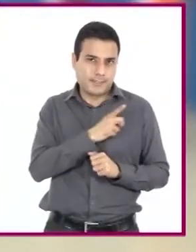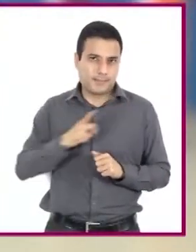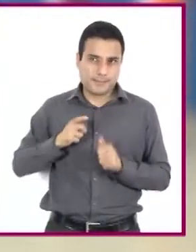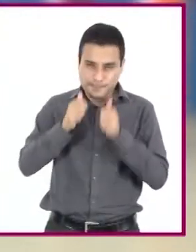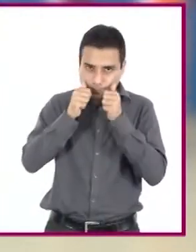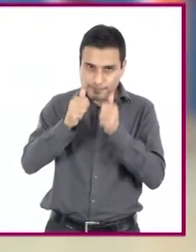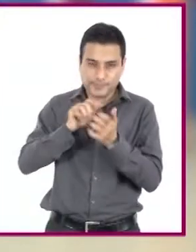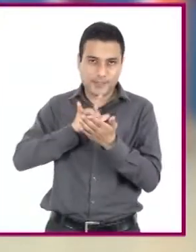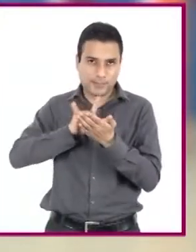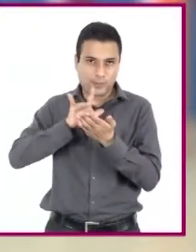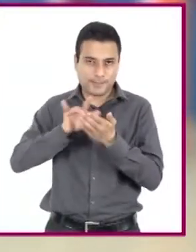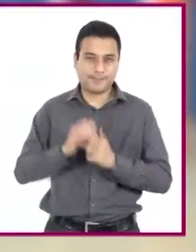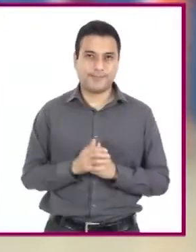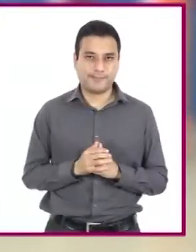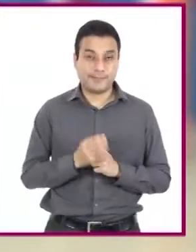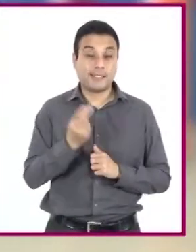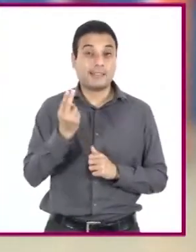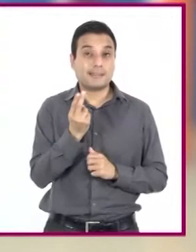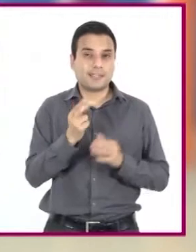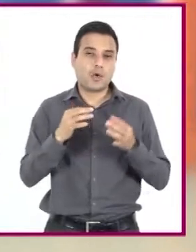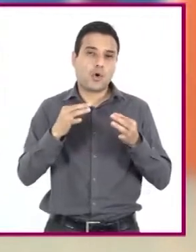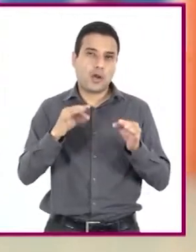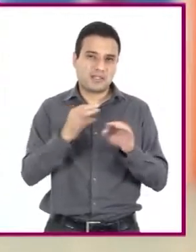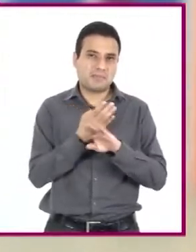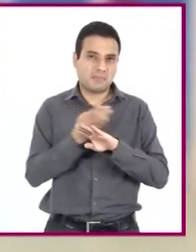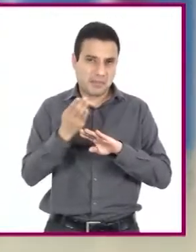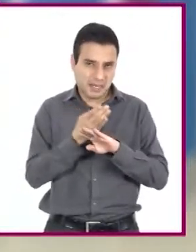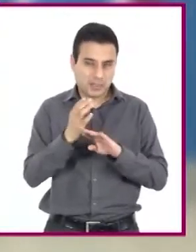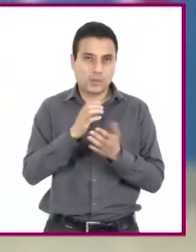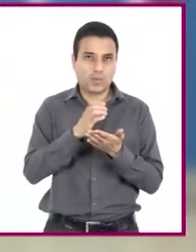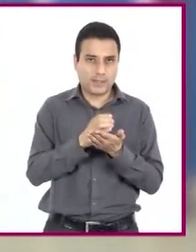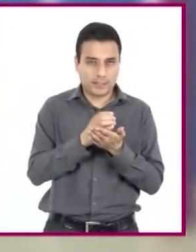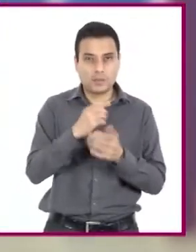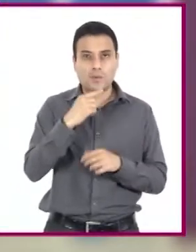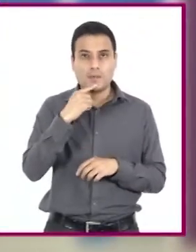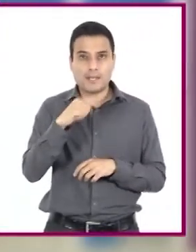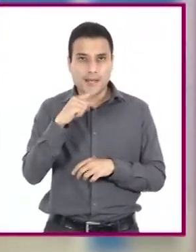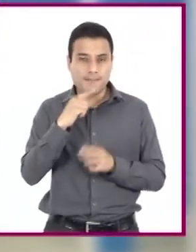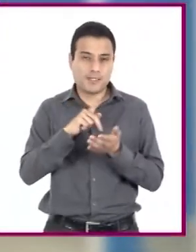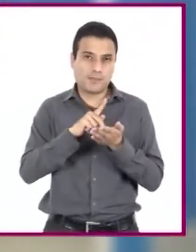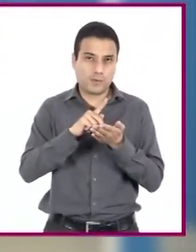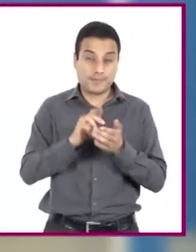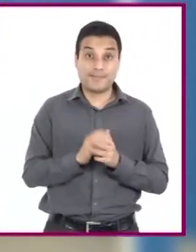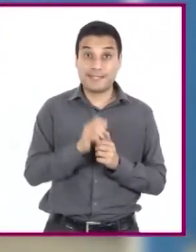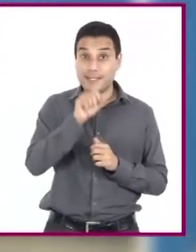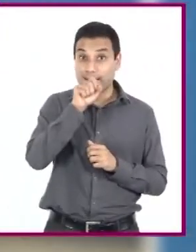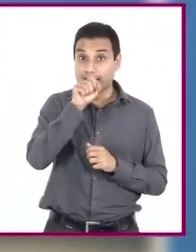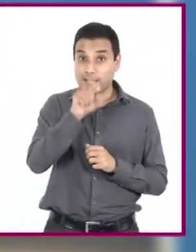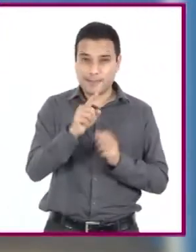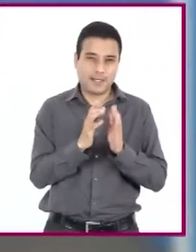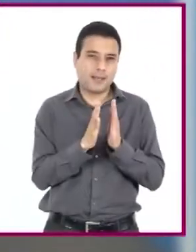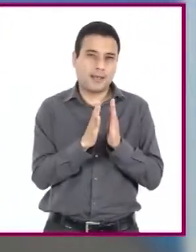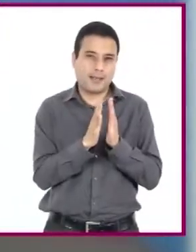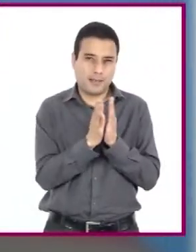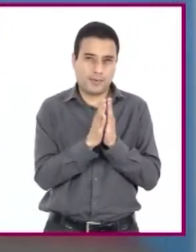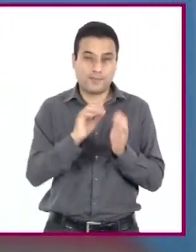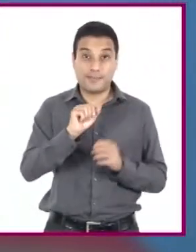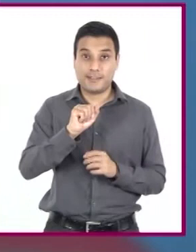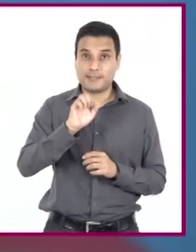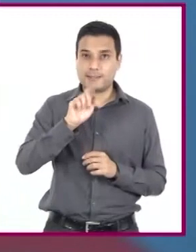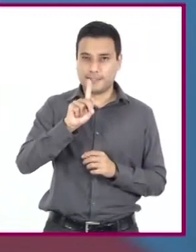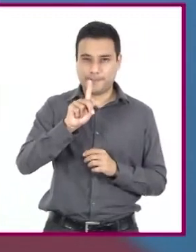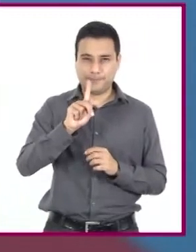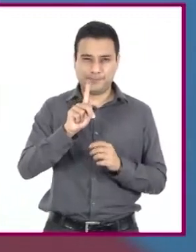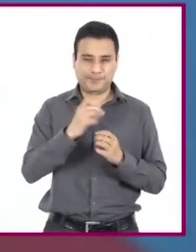Tengan a la mano hojas blancas o su cuaderno, lápiz o bolígrafo, así como su libro de texto de